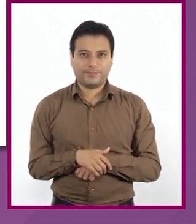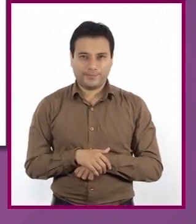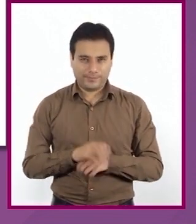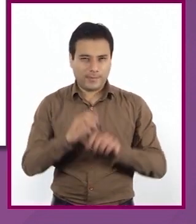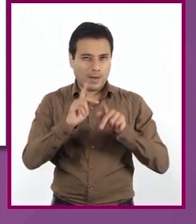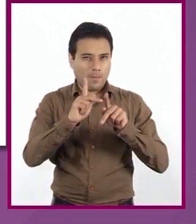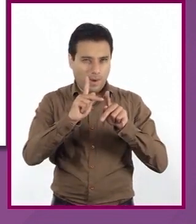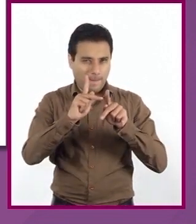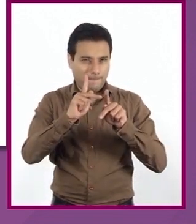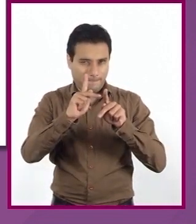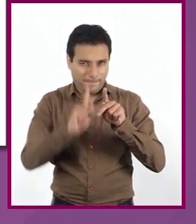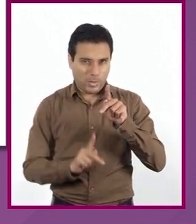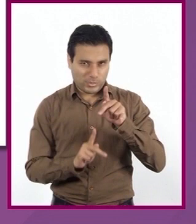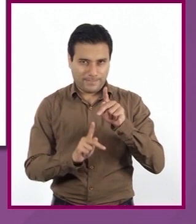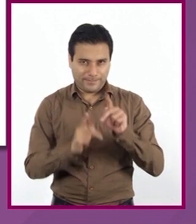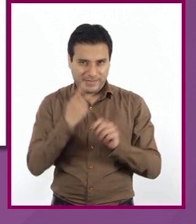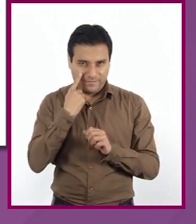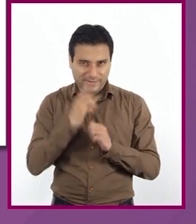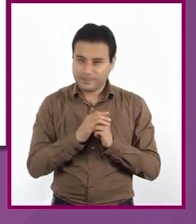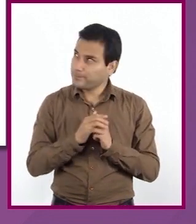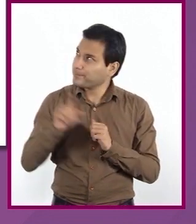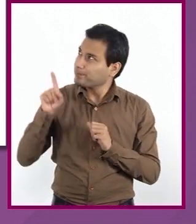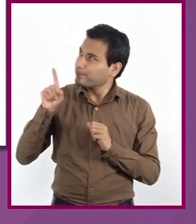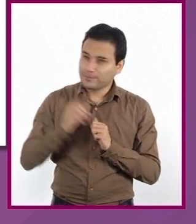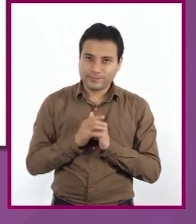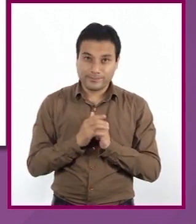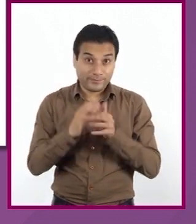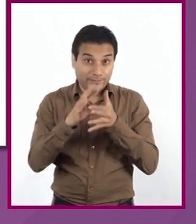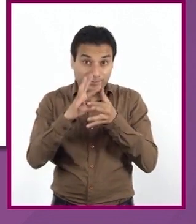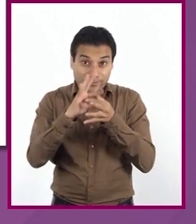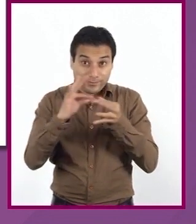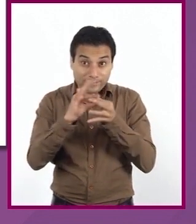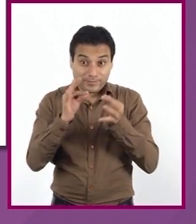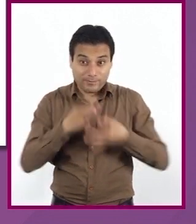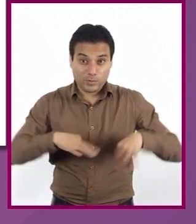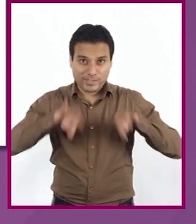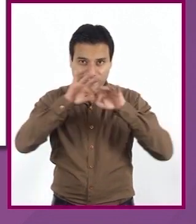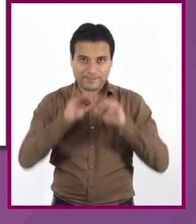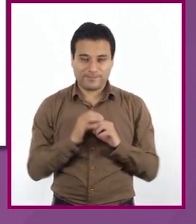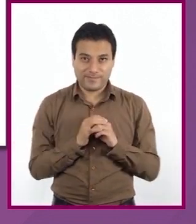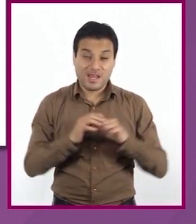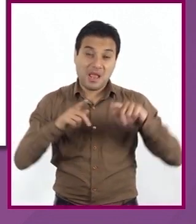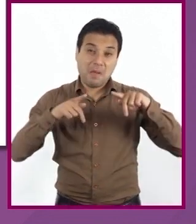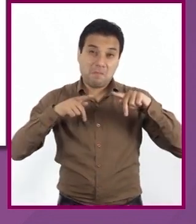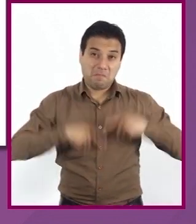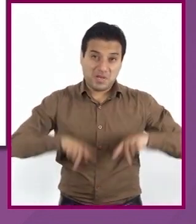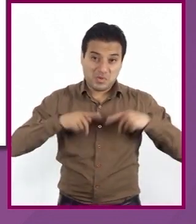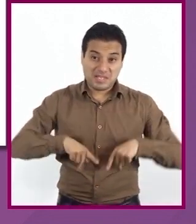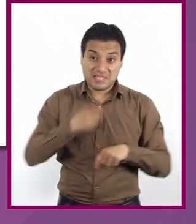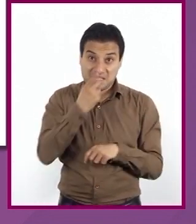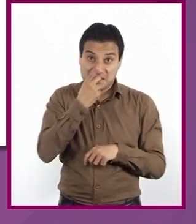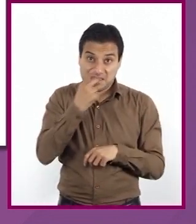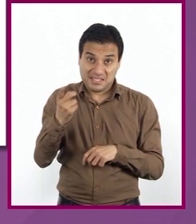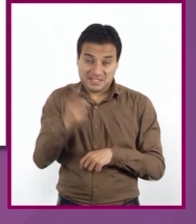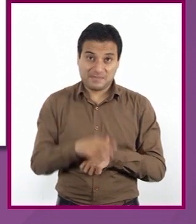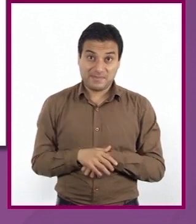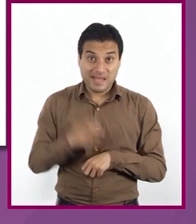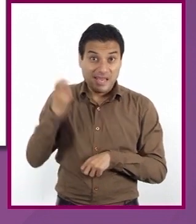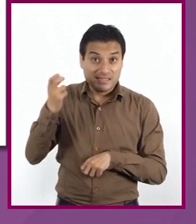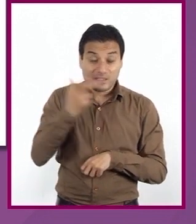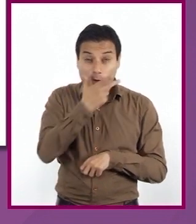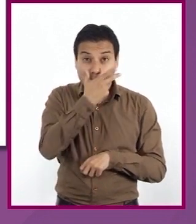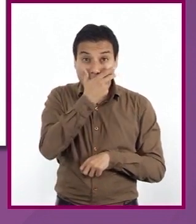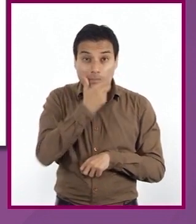pausa con esta imagen para comentar algo importante. En algunas narraciones se dice que Benjamin Franklin en